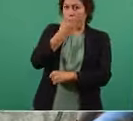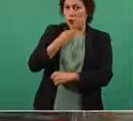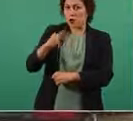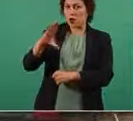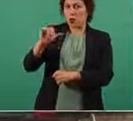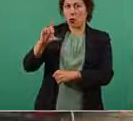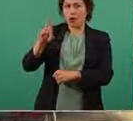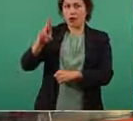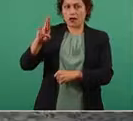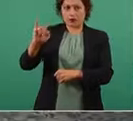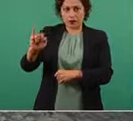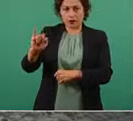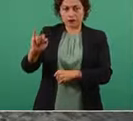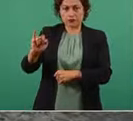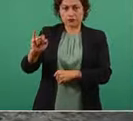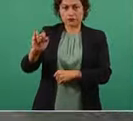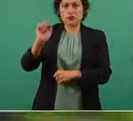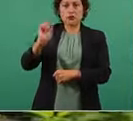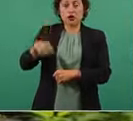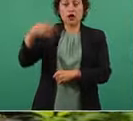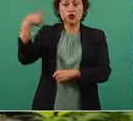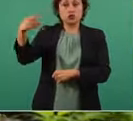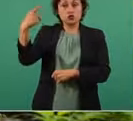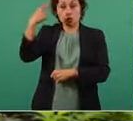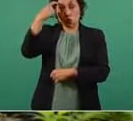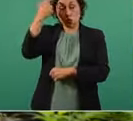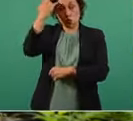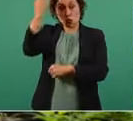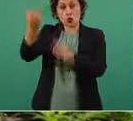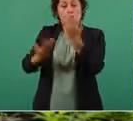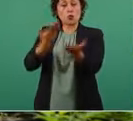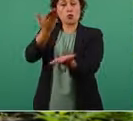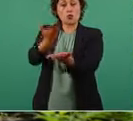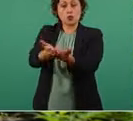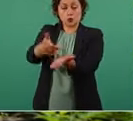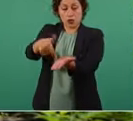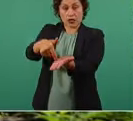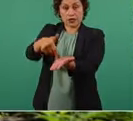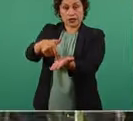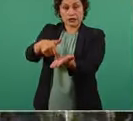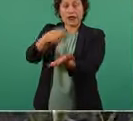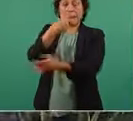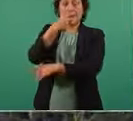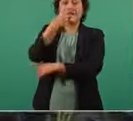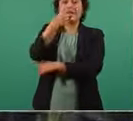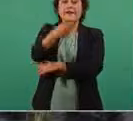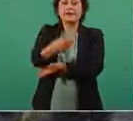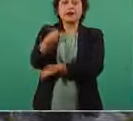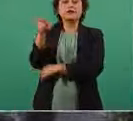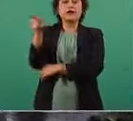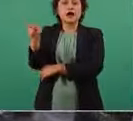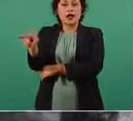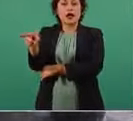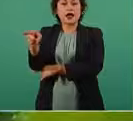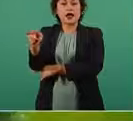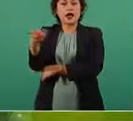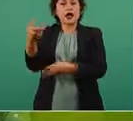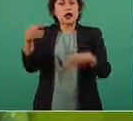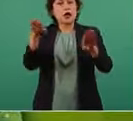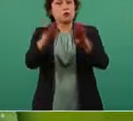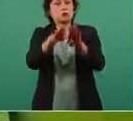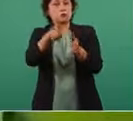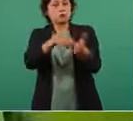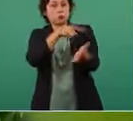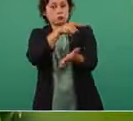81.145 empleos directos e indirectos. En materia de sustentabilidad, continúa el cultivo de plantas de ornato en el vivero para su traslado